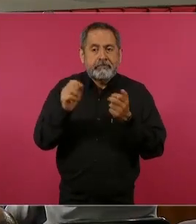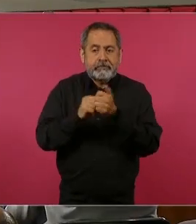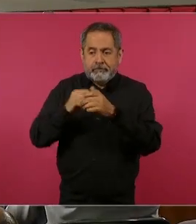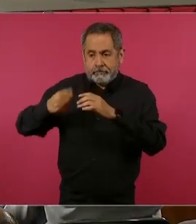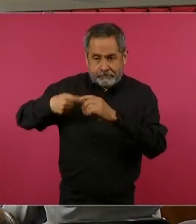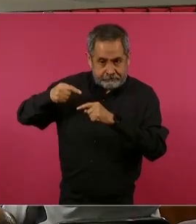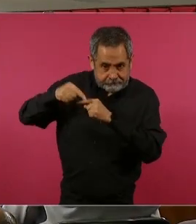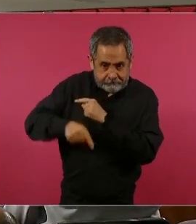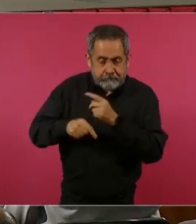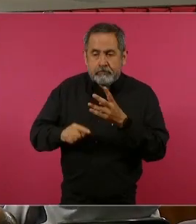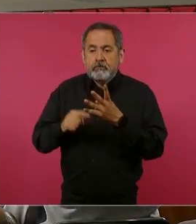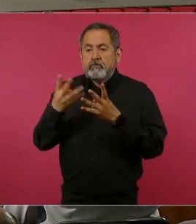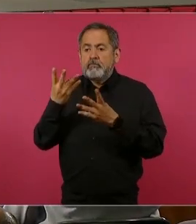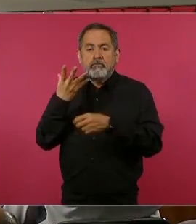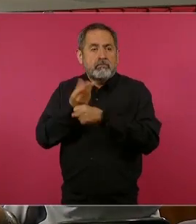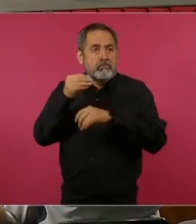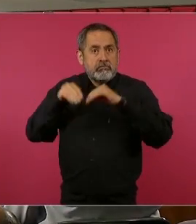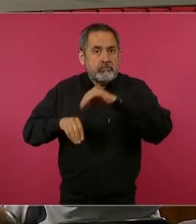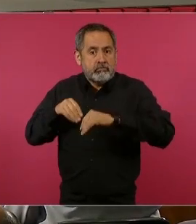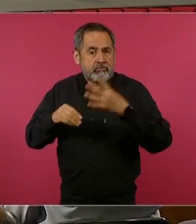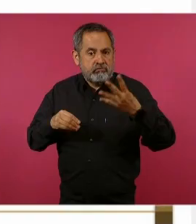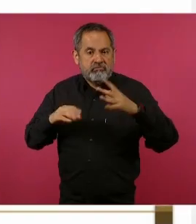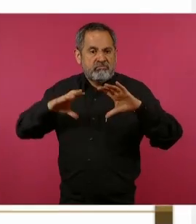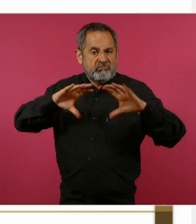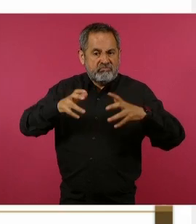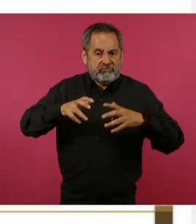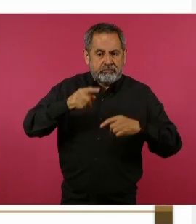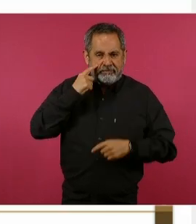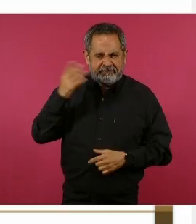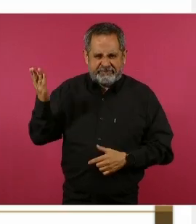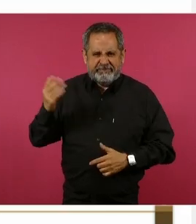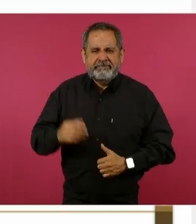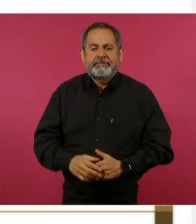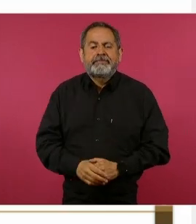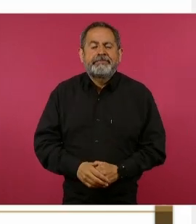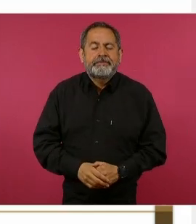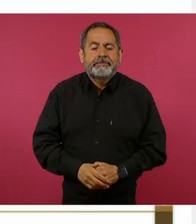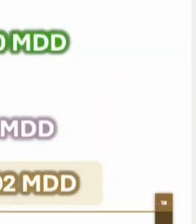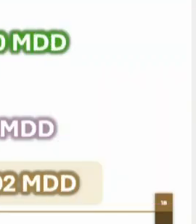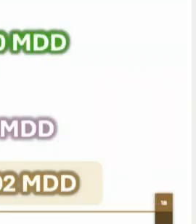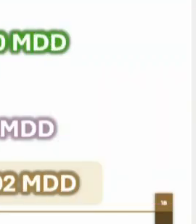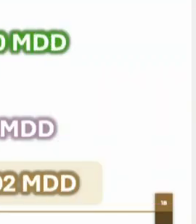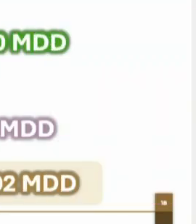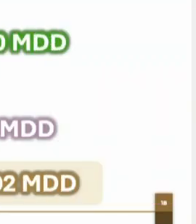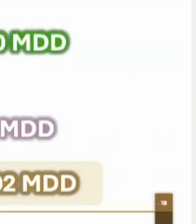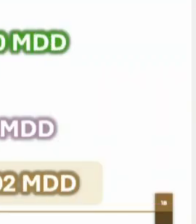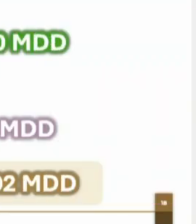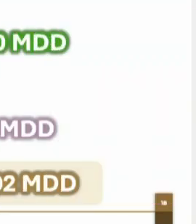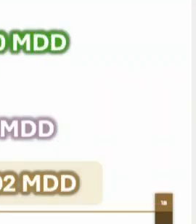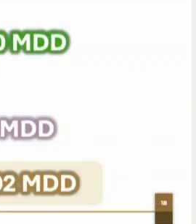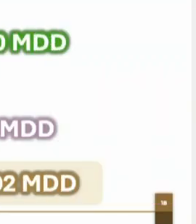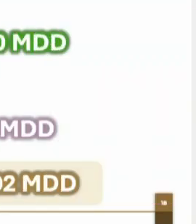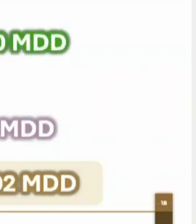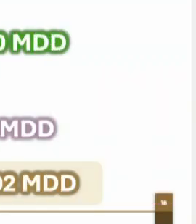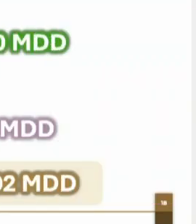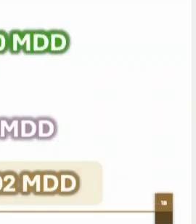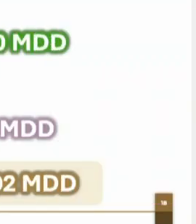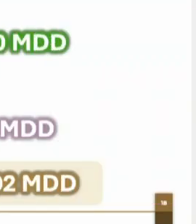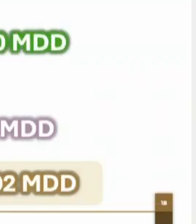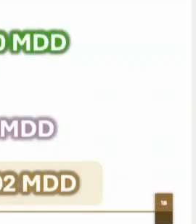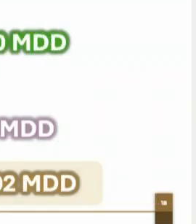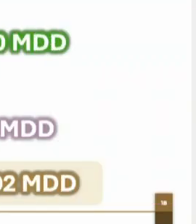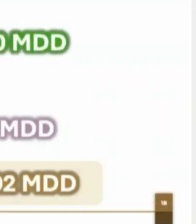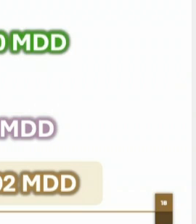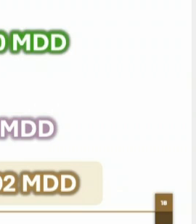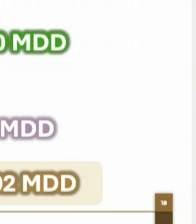modernizaciones, 4 equipamientos, el desarrollo de 13 centrales de última generación a gas, el desarrollo de la central de Puerto Peñasco y